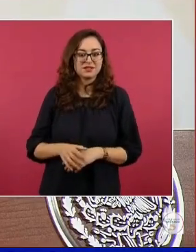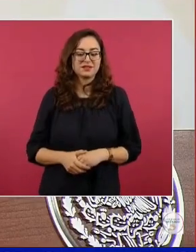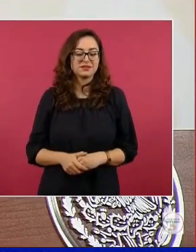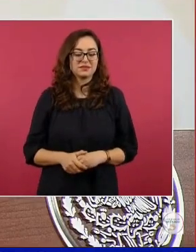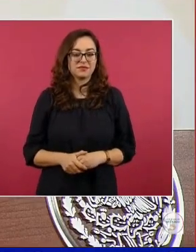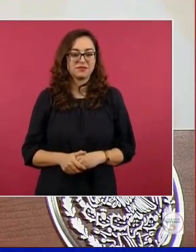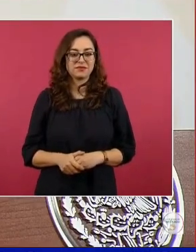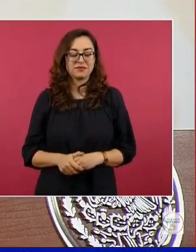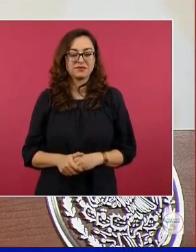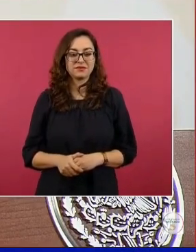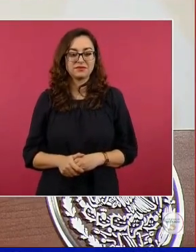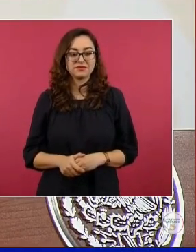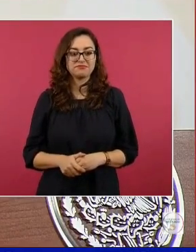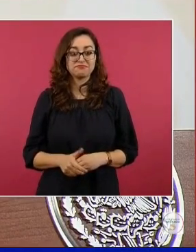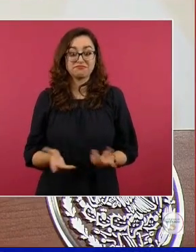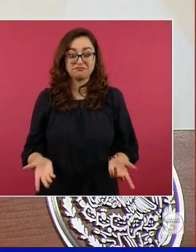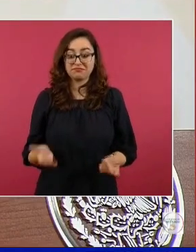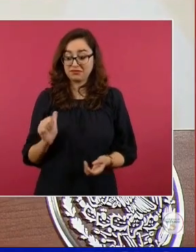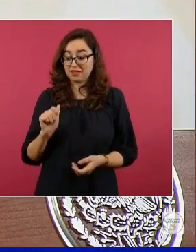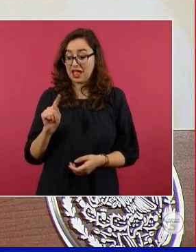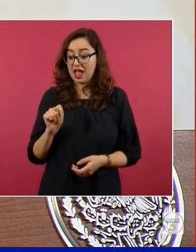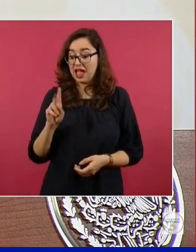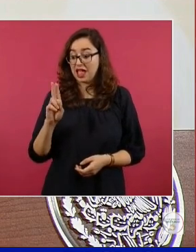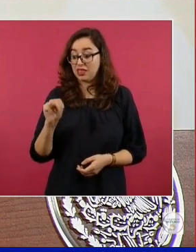Y es un alimento